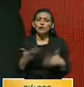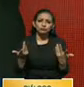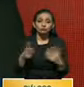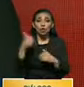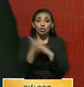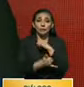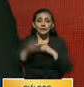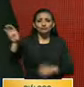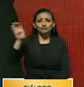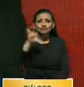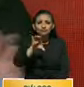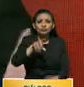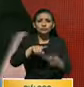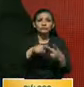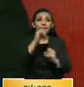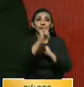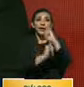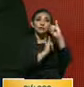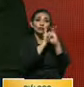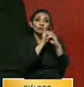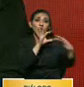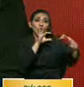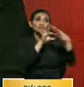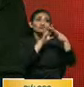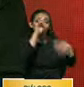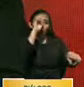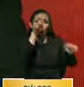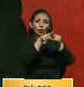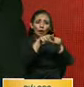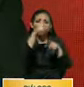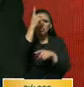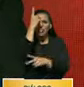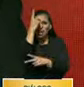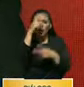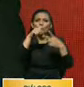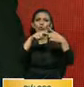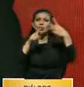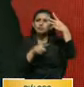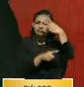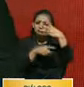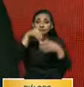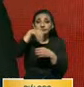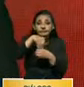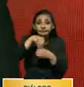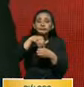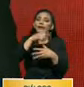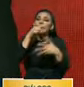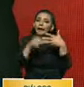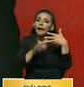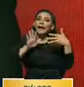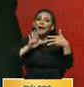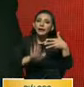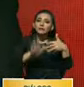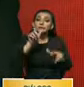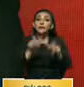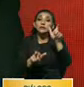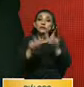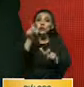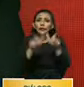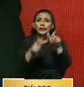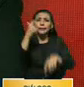extranjera, el comercio exterior, el tratamiento de la deuda externa y la eventual renegociación son aspectos que demandan el